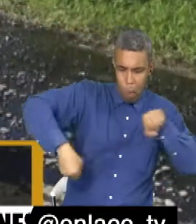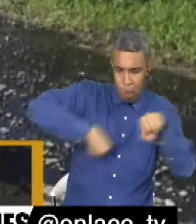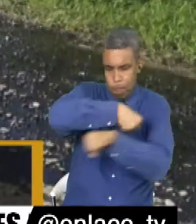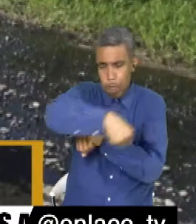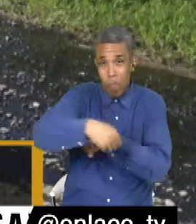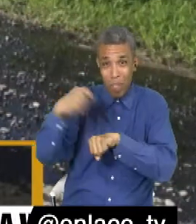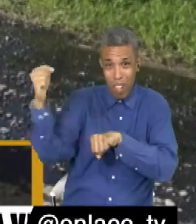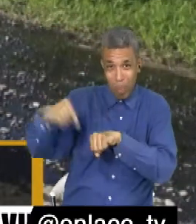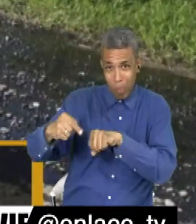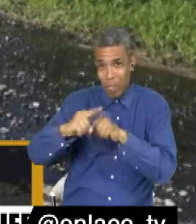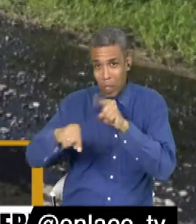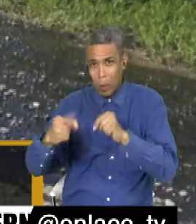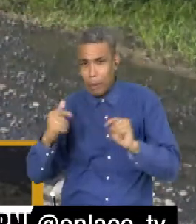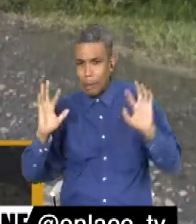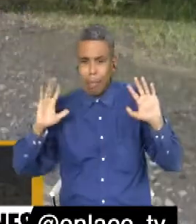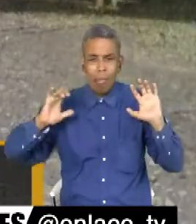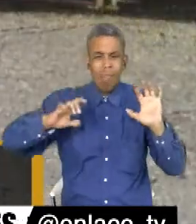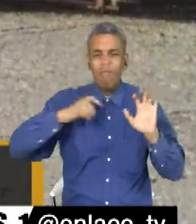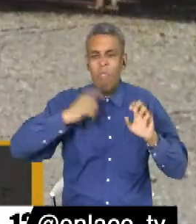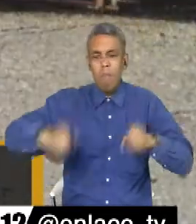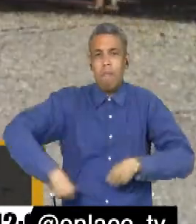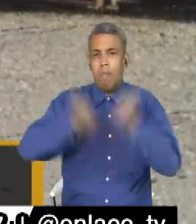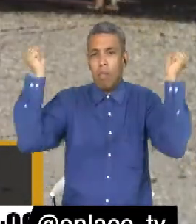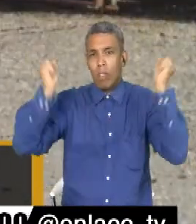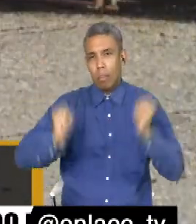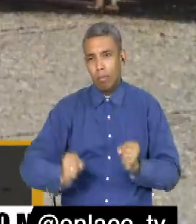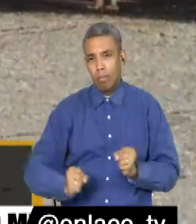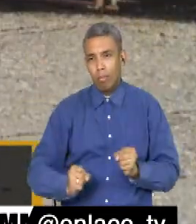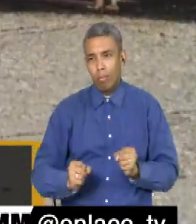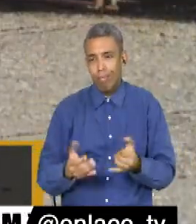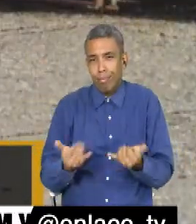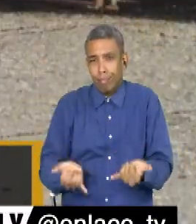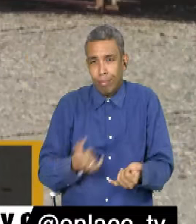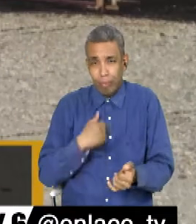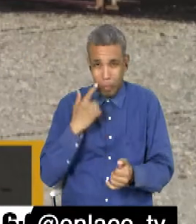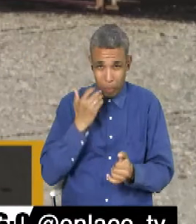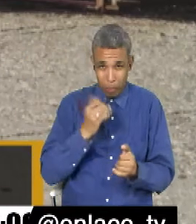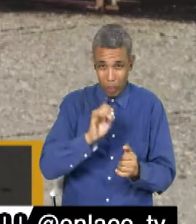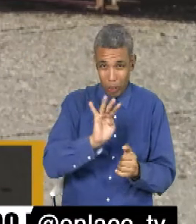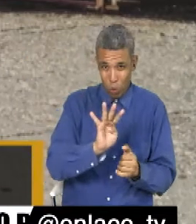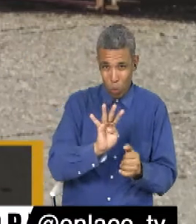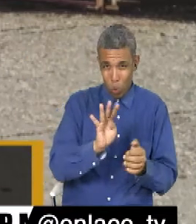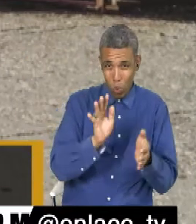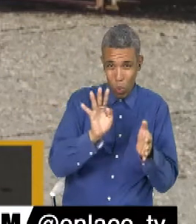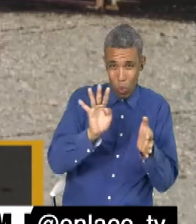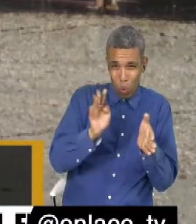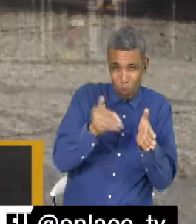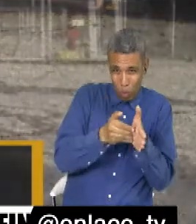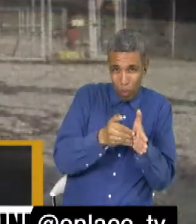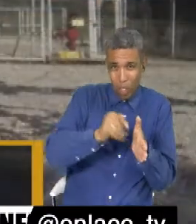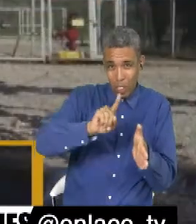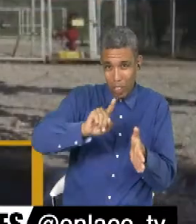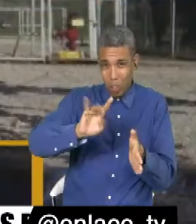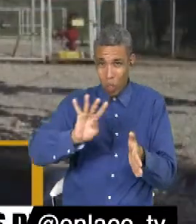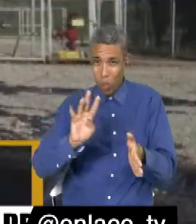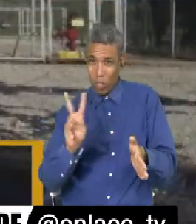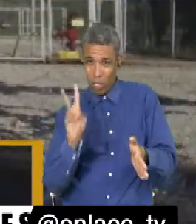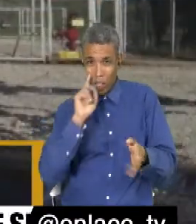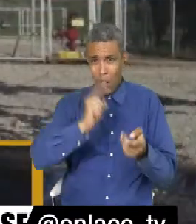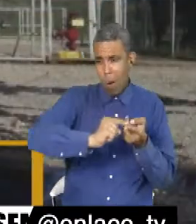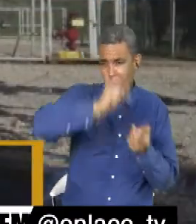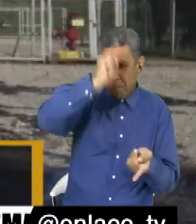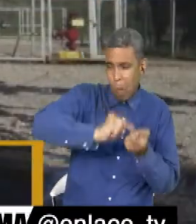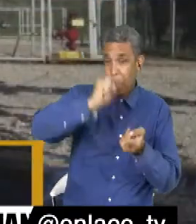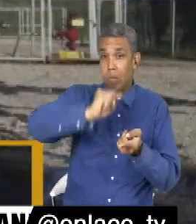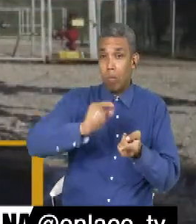Debido a la normalidad que se registra en el centro, ha dicho Ecopetrol, se han dejado de producir 4.153 barriles de crudo. La empresa ha dicho que instaurará las